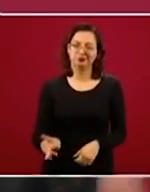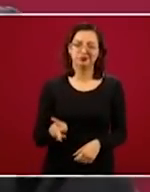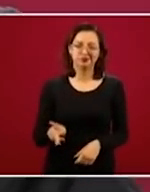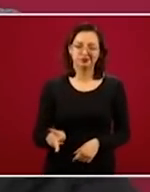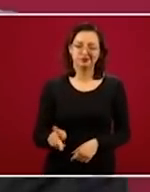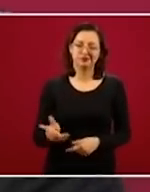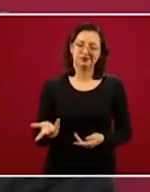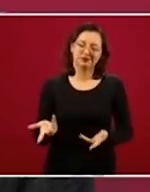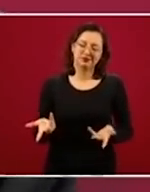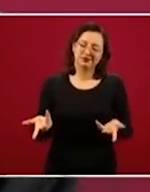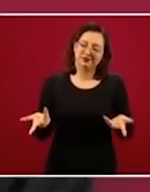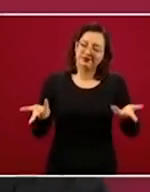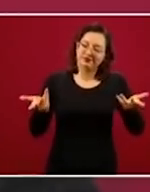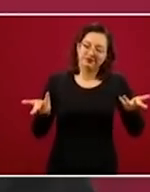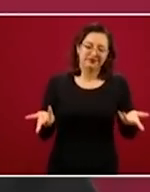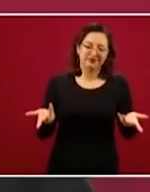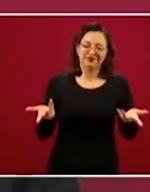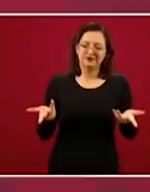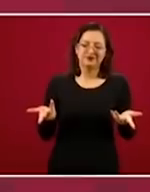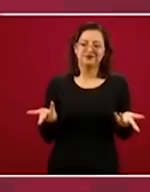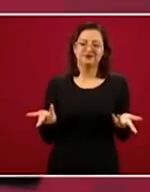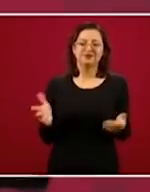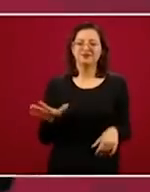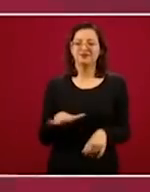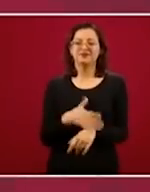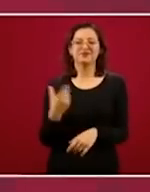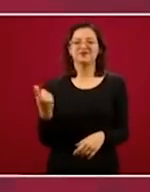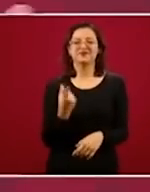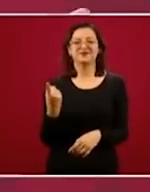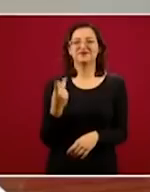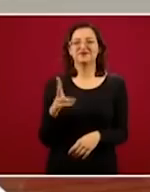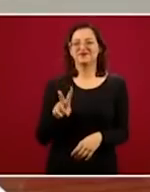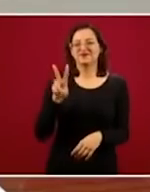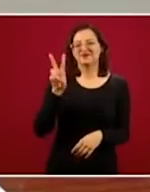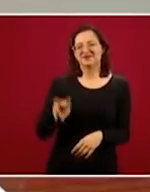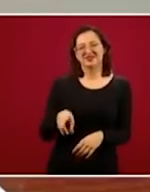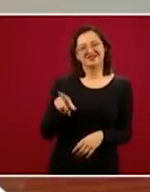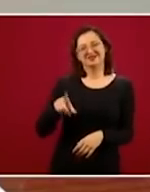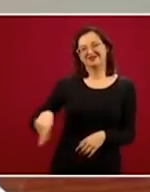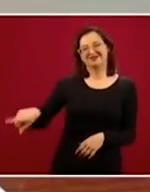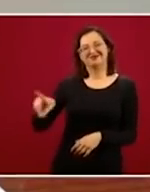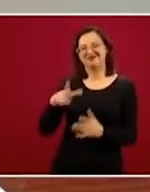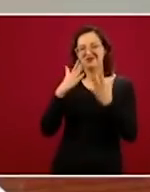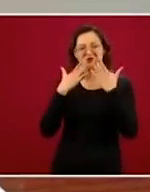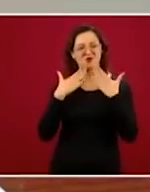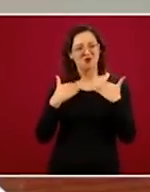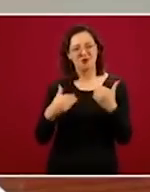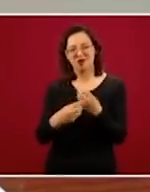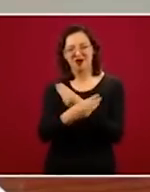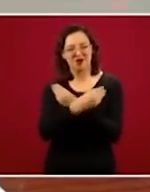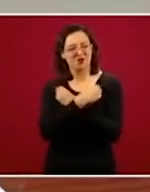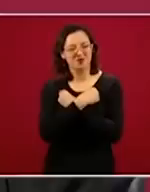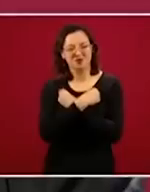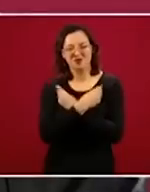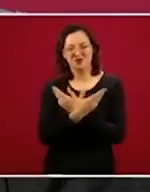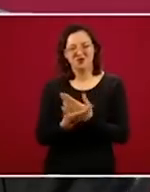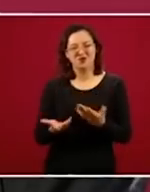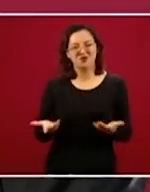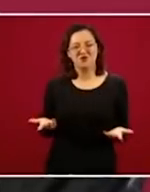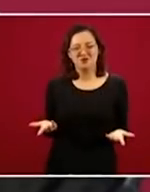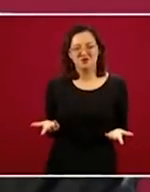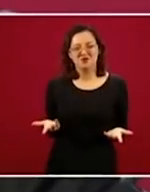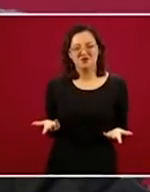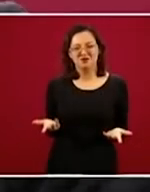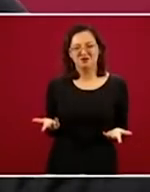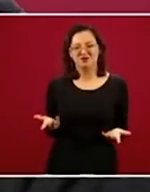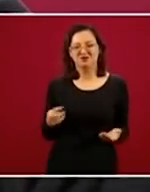por qué eso es hasta inmoral más porque meterse